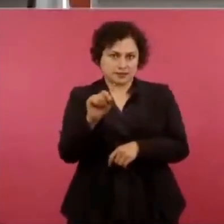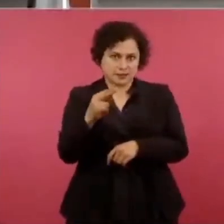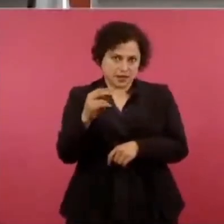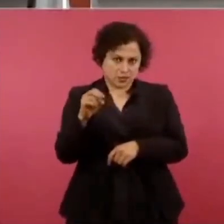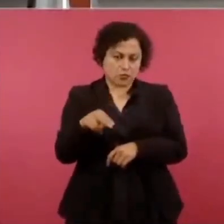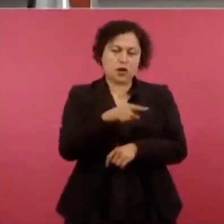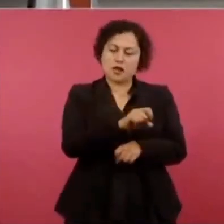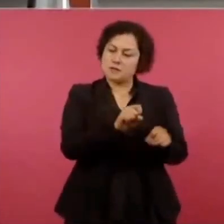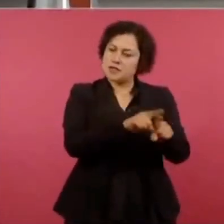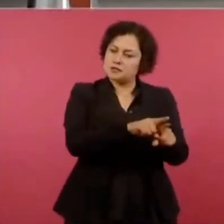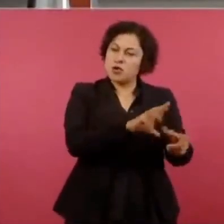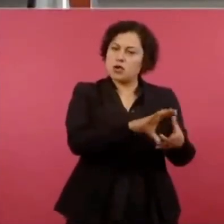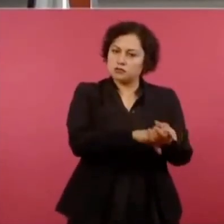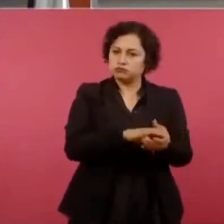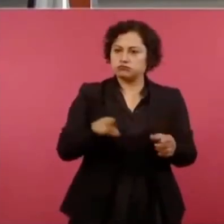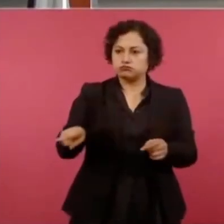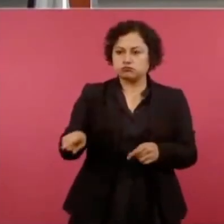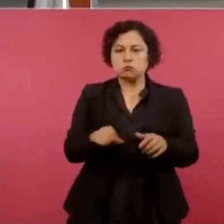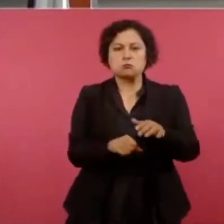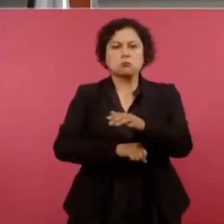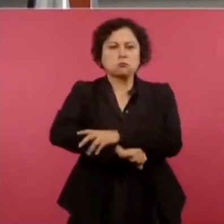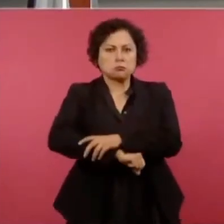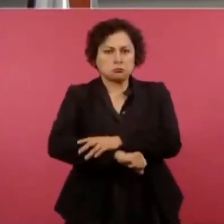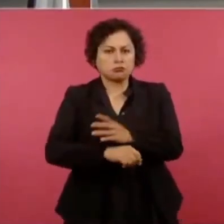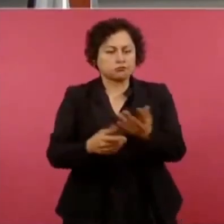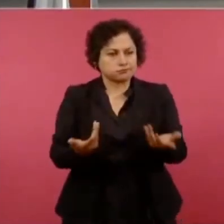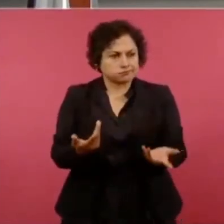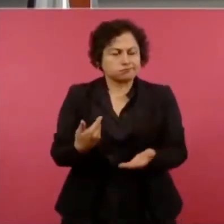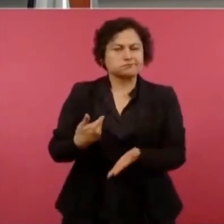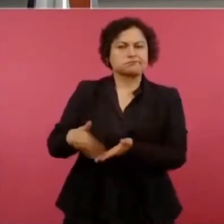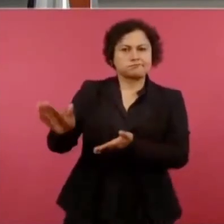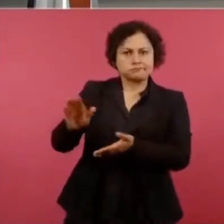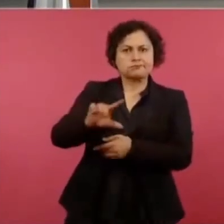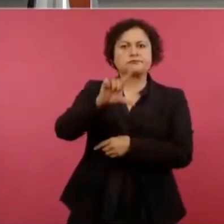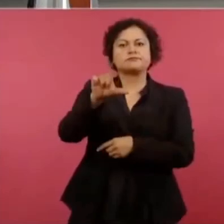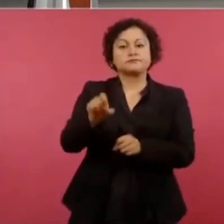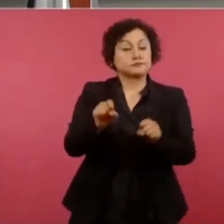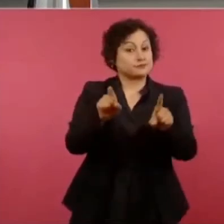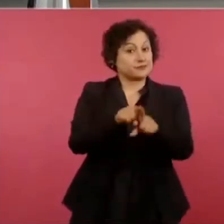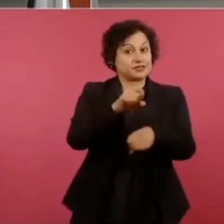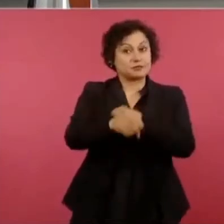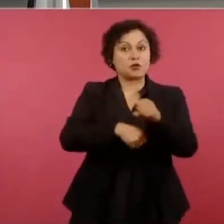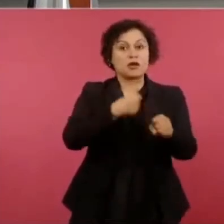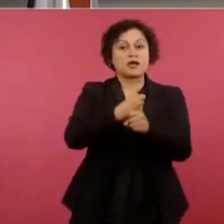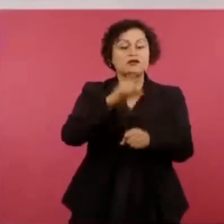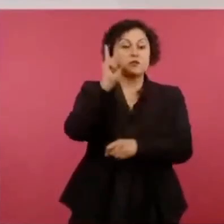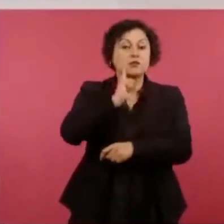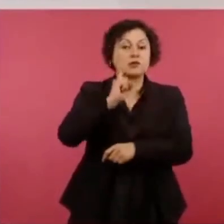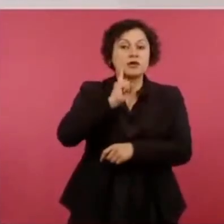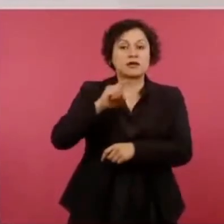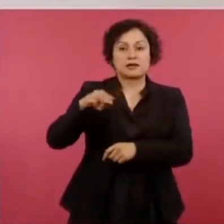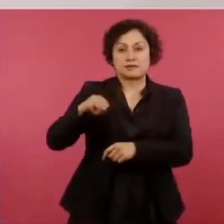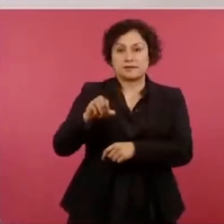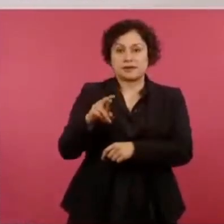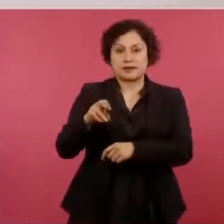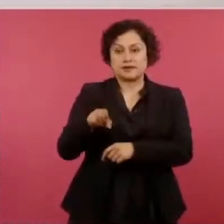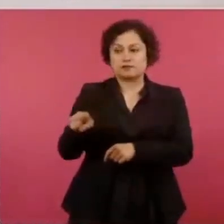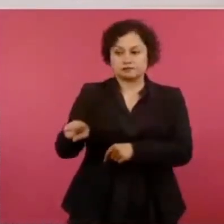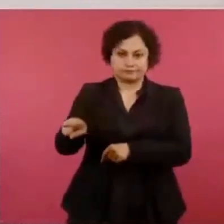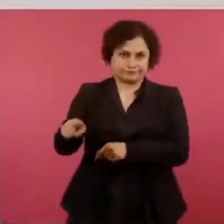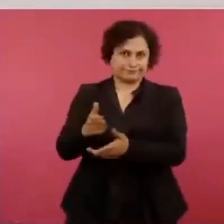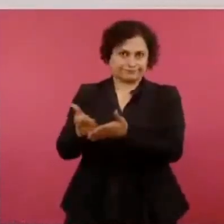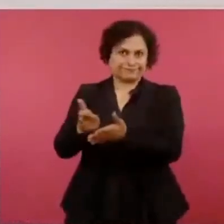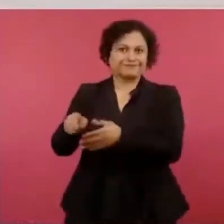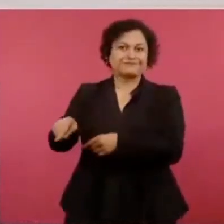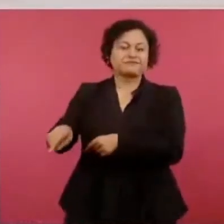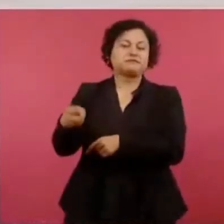oceanografía. En ese mismo año, la señora María Amparo Casar se desempeñaba como coordinadora de asesores de la